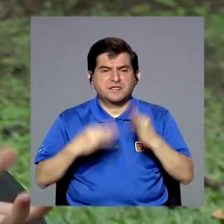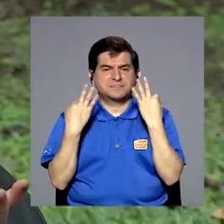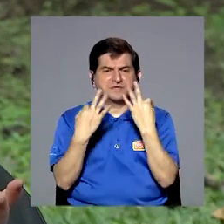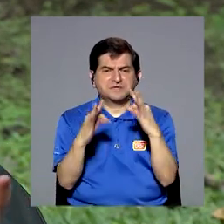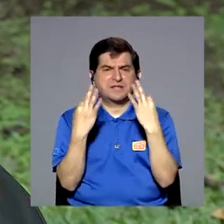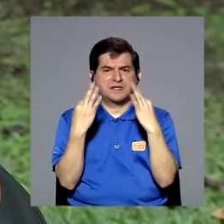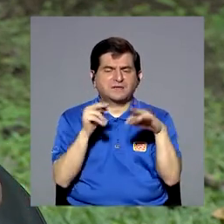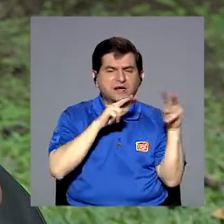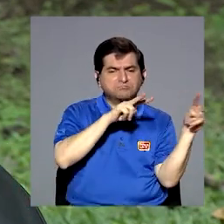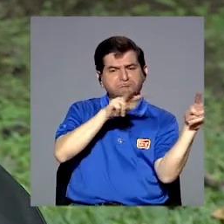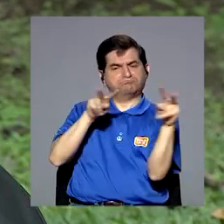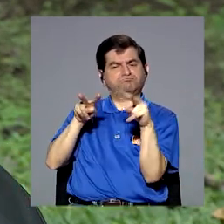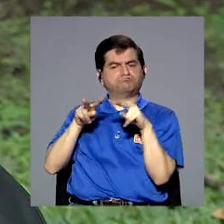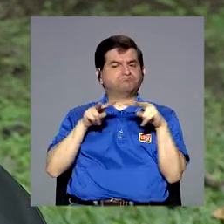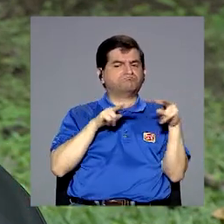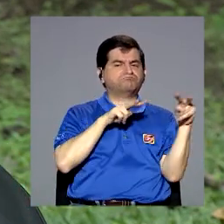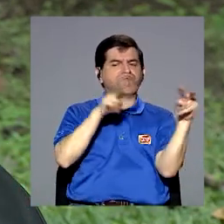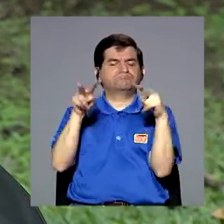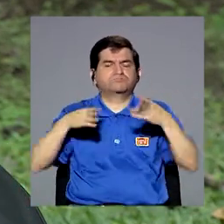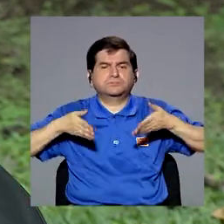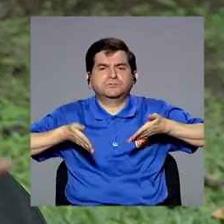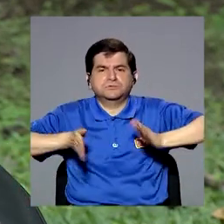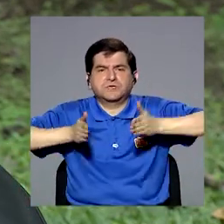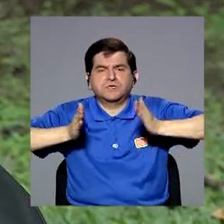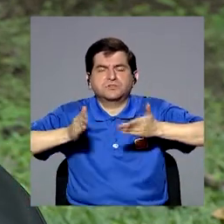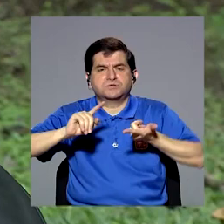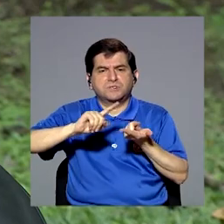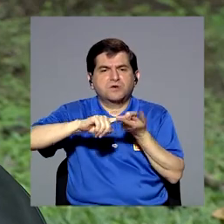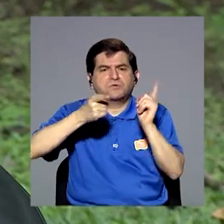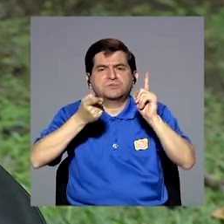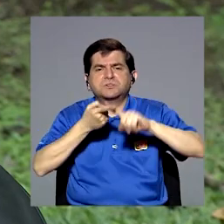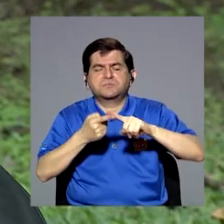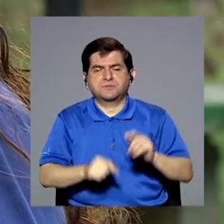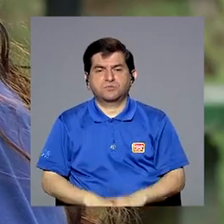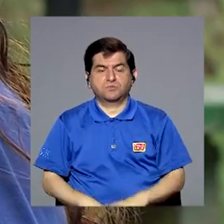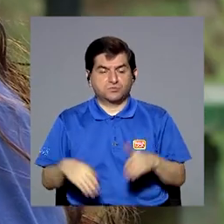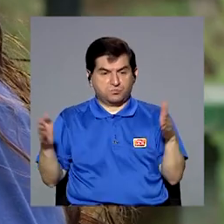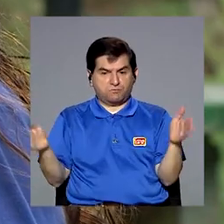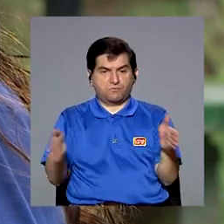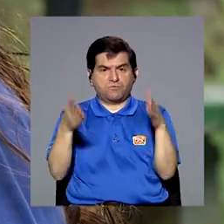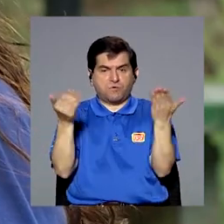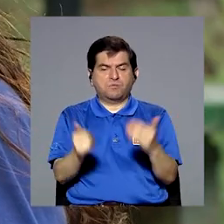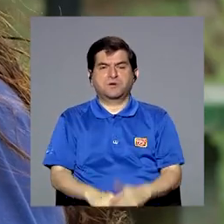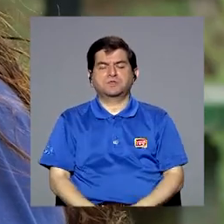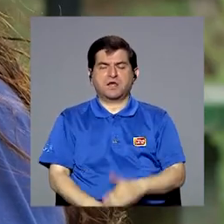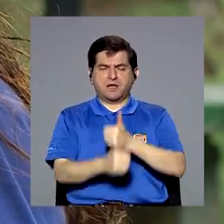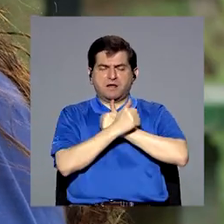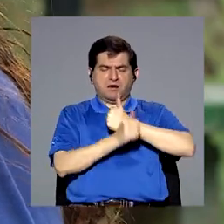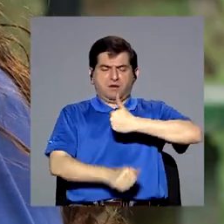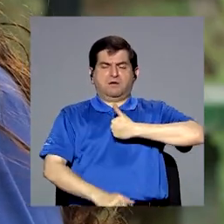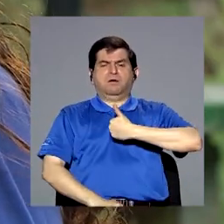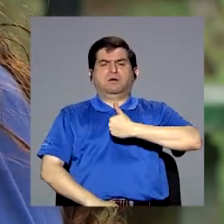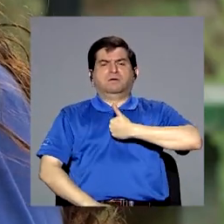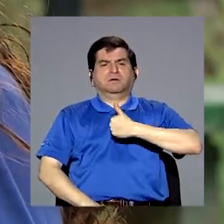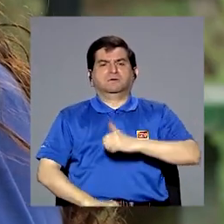estar vigilantes de los hijos, de las amistades? Bueno, fomentar mucho la autoestima,